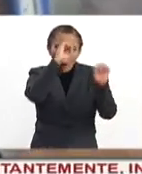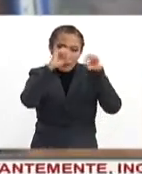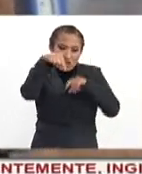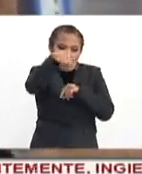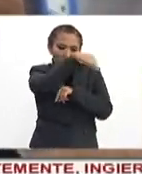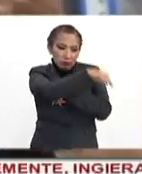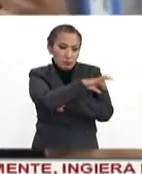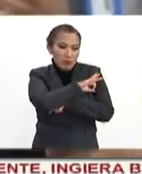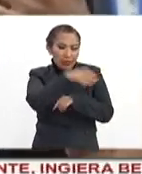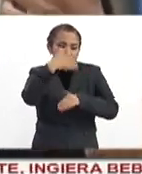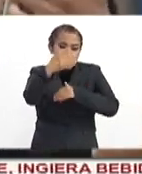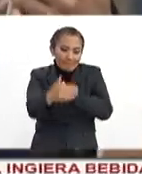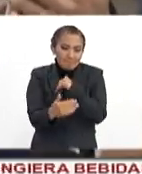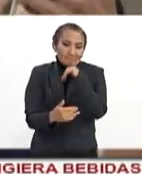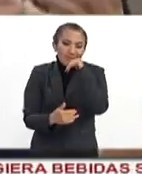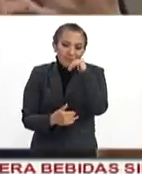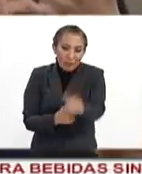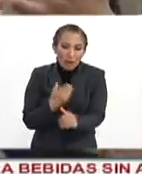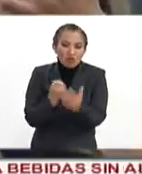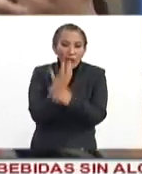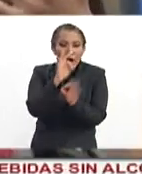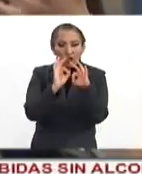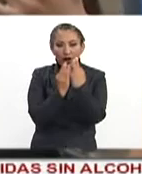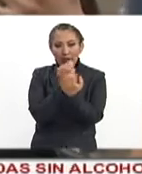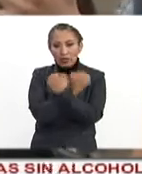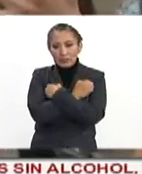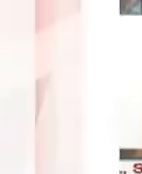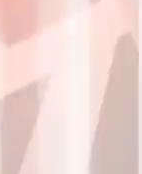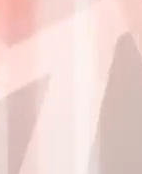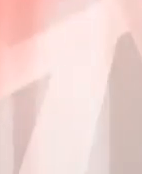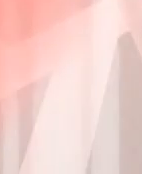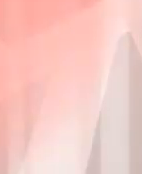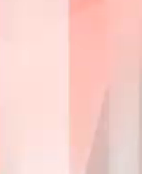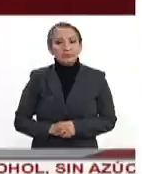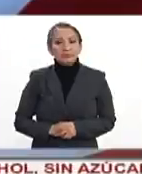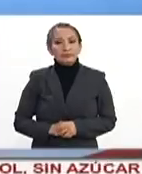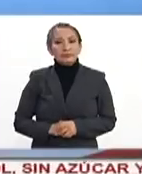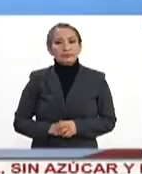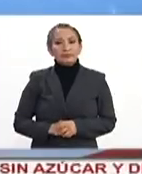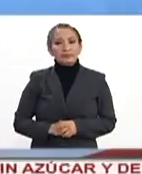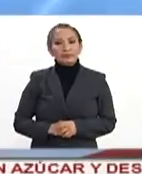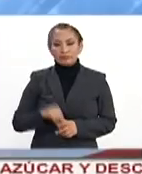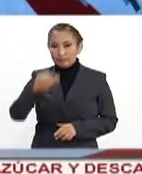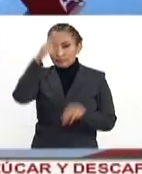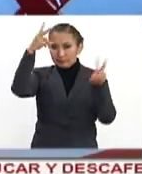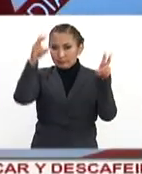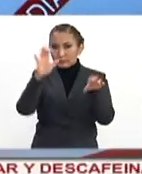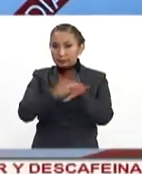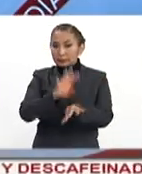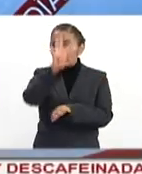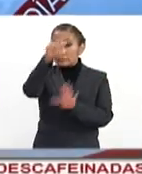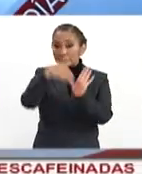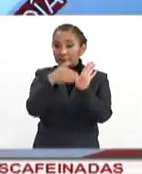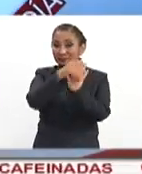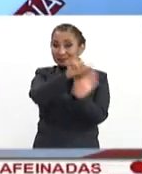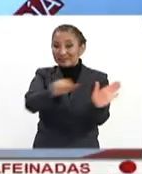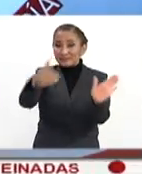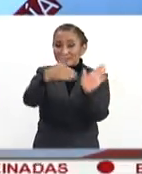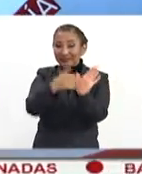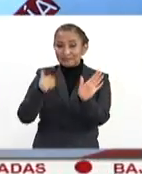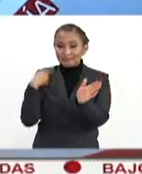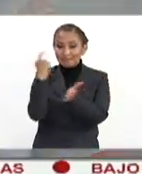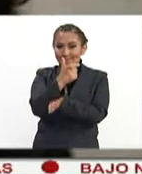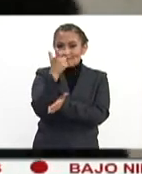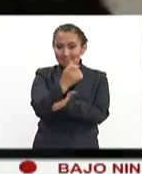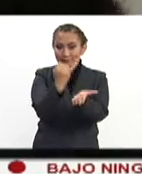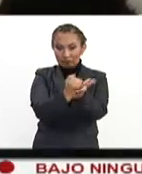vista y que pueda seguir avanzando el nuevo modelo educativo. En otros temas, más de 4.600.000